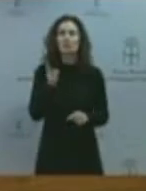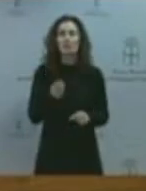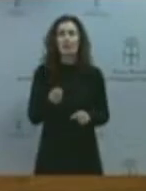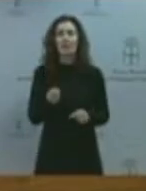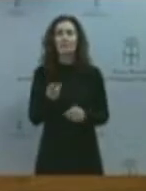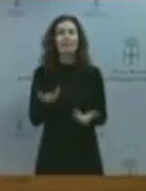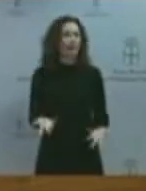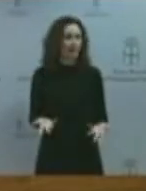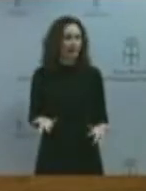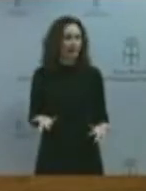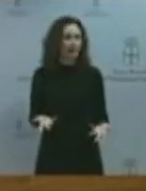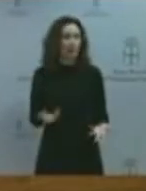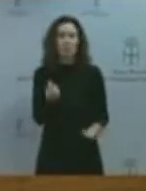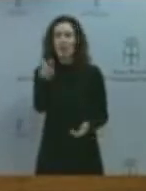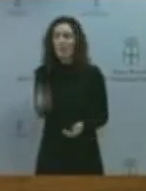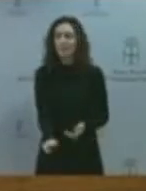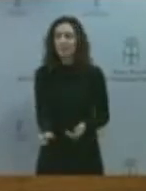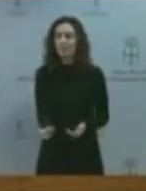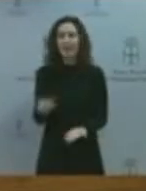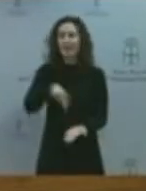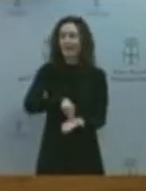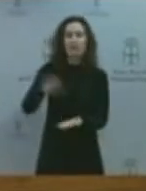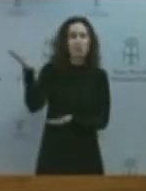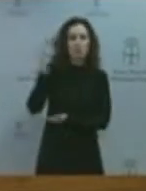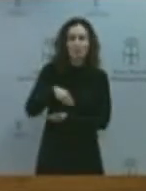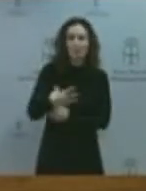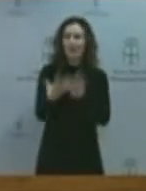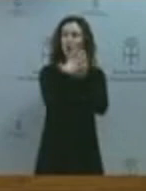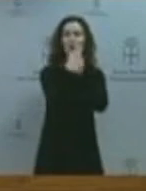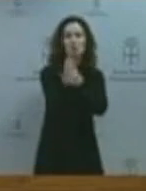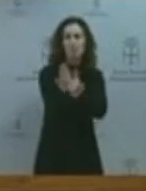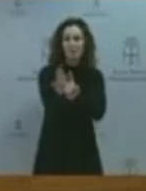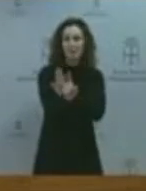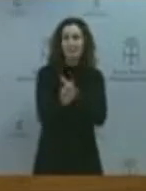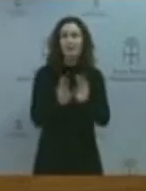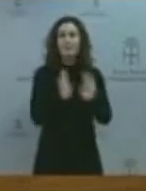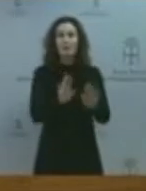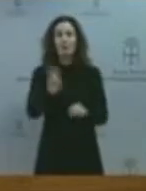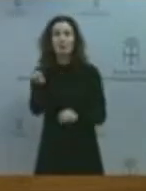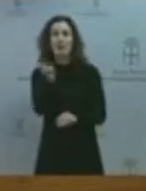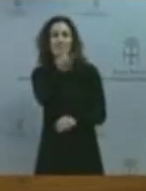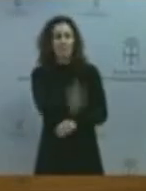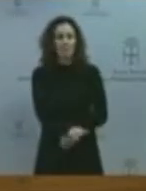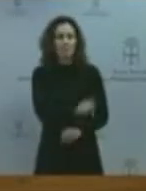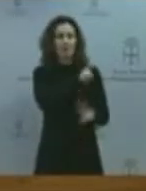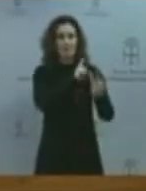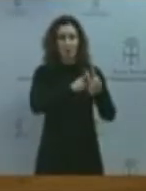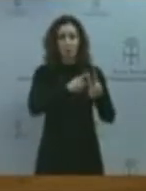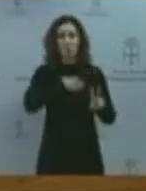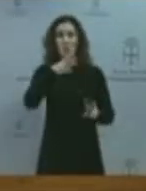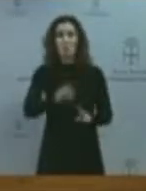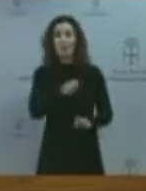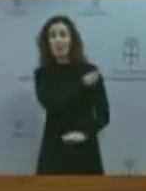aquí e non me entendía, pero a outra persona del grupo Vox sí que pode dir a falar ou a explicar as cousas de Vox